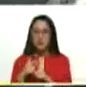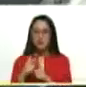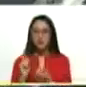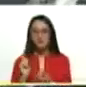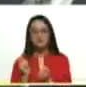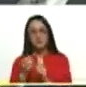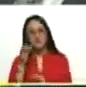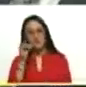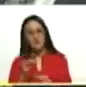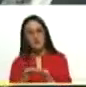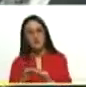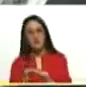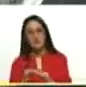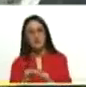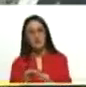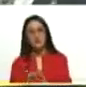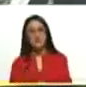renovada,